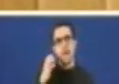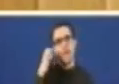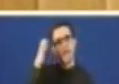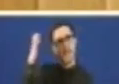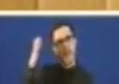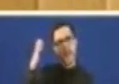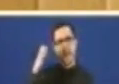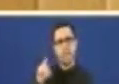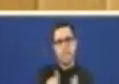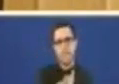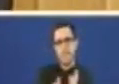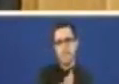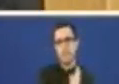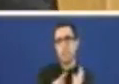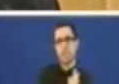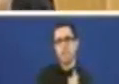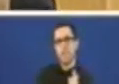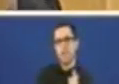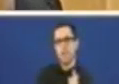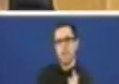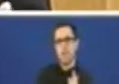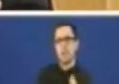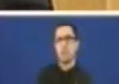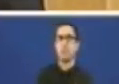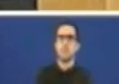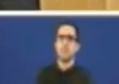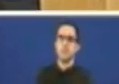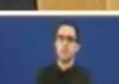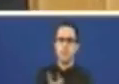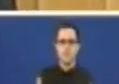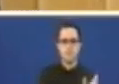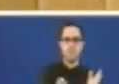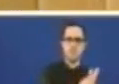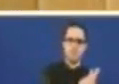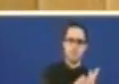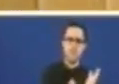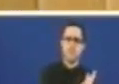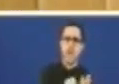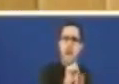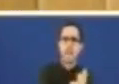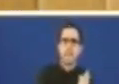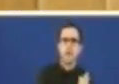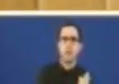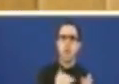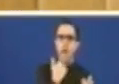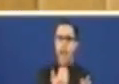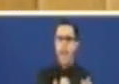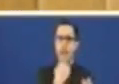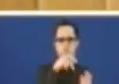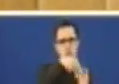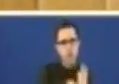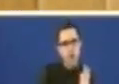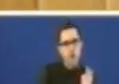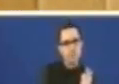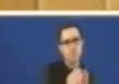neste Real Decreto Lei, incluíse algunha referencia, incluíse algún artigo, algunha norma que facilitase